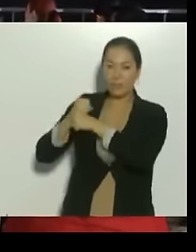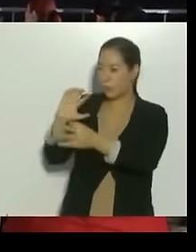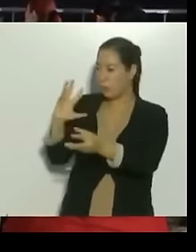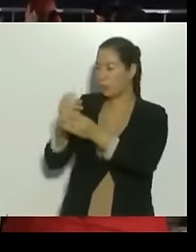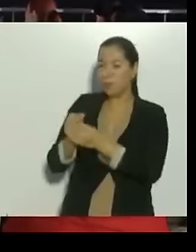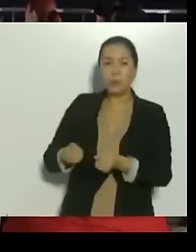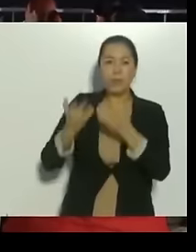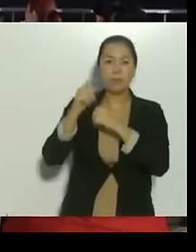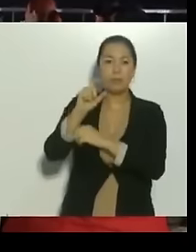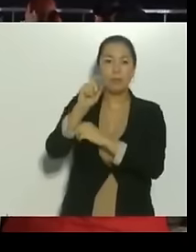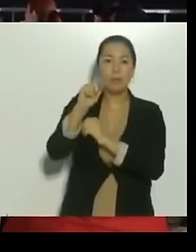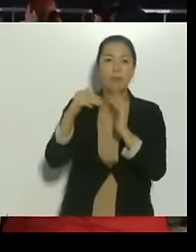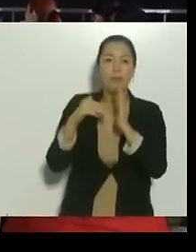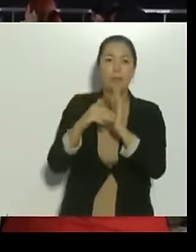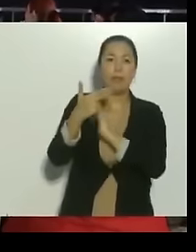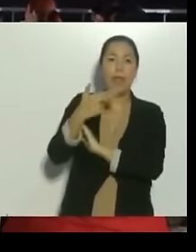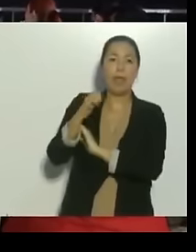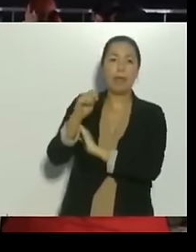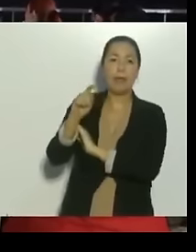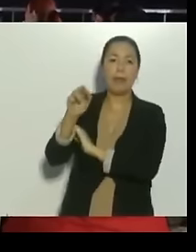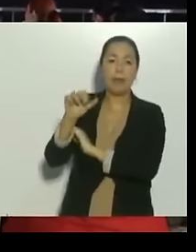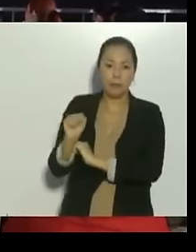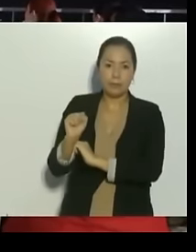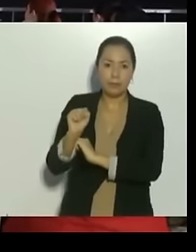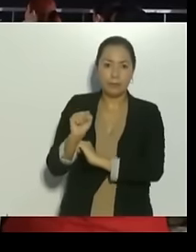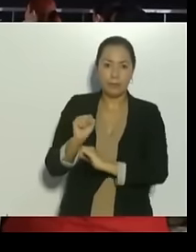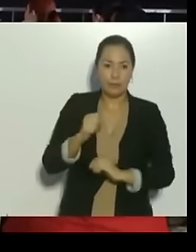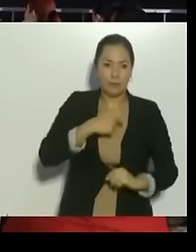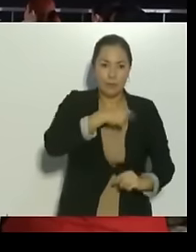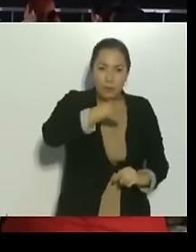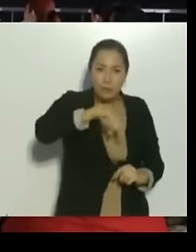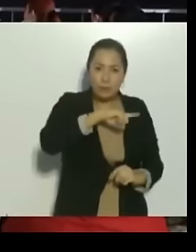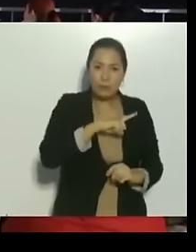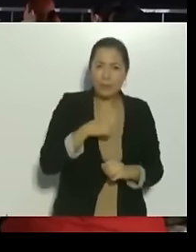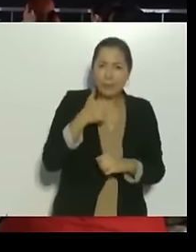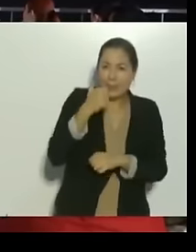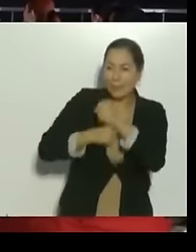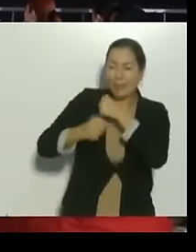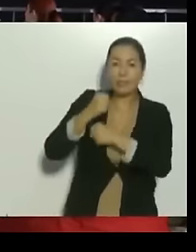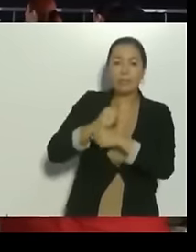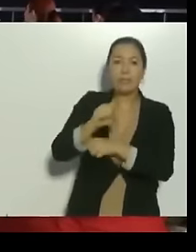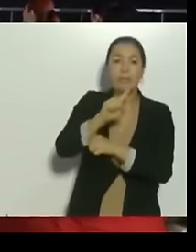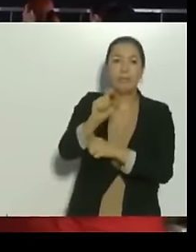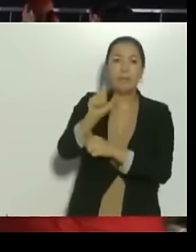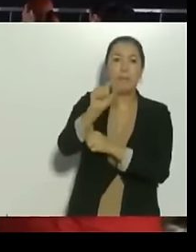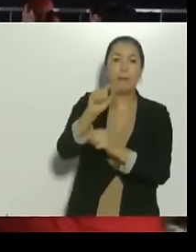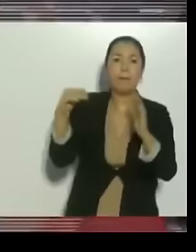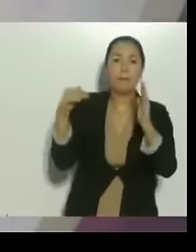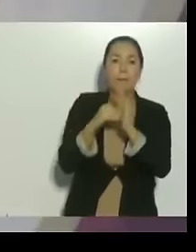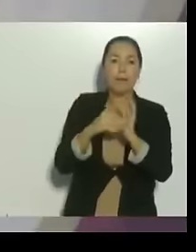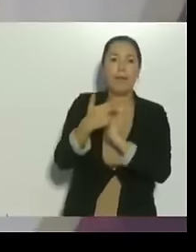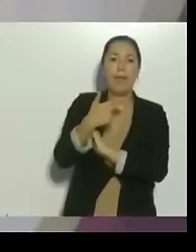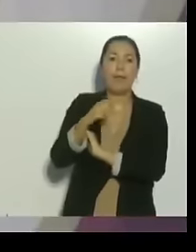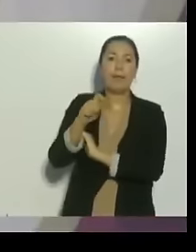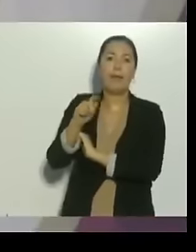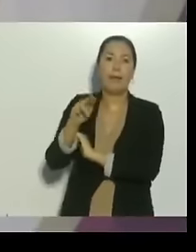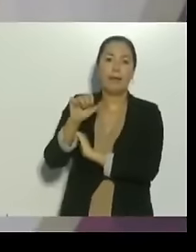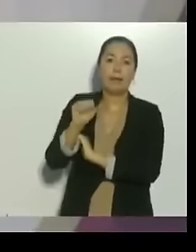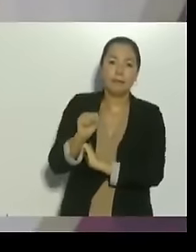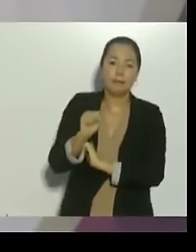ni odio porque eso es lo que destruye al ser humano y a una sociedad Carlos Muchas gracias hermano una una